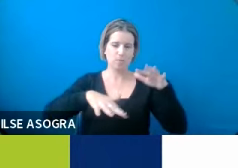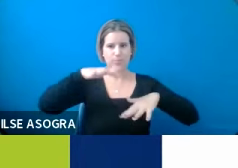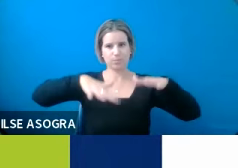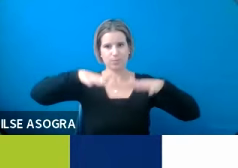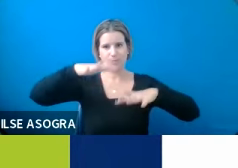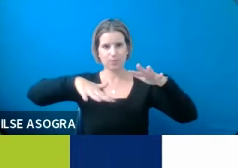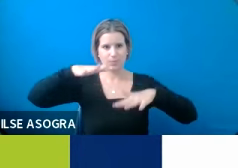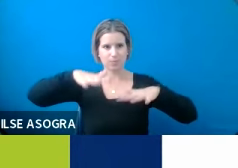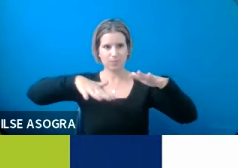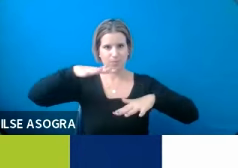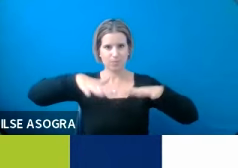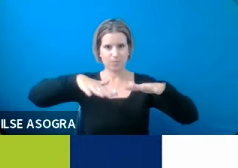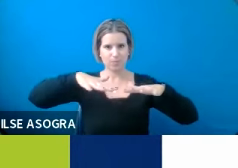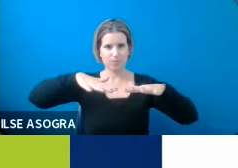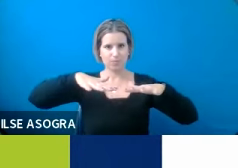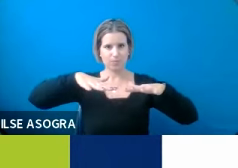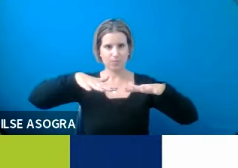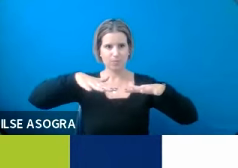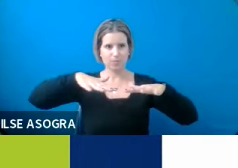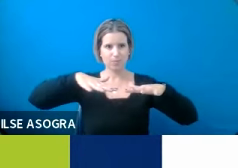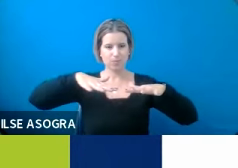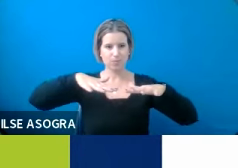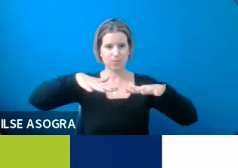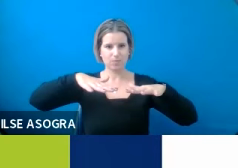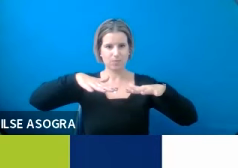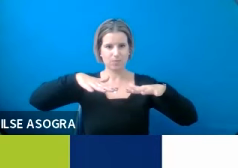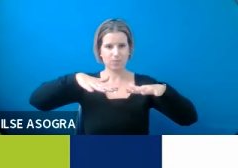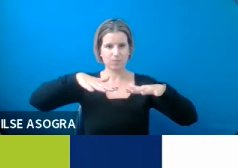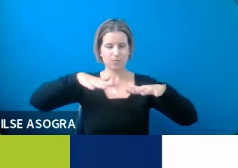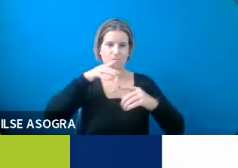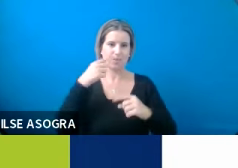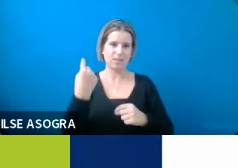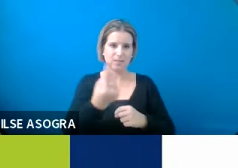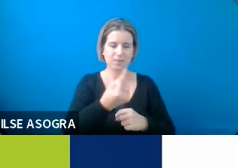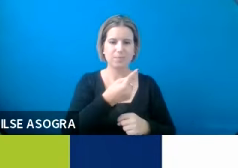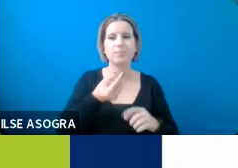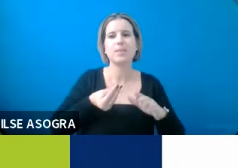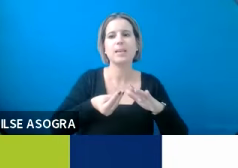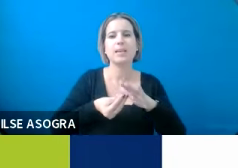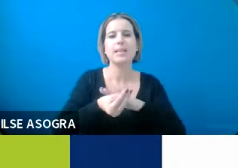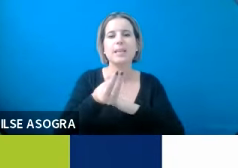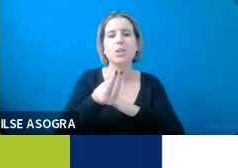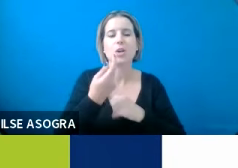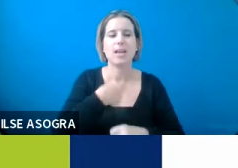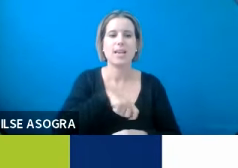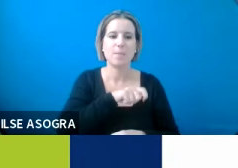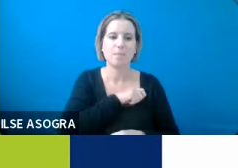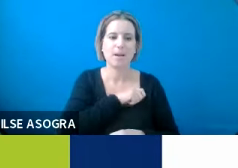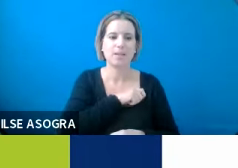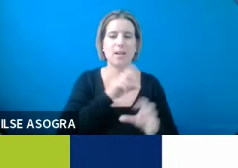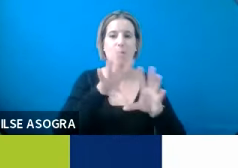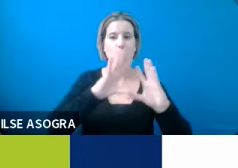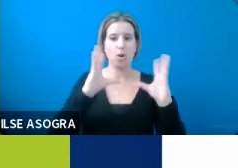pero se habla de la incidencia de uno de cada 68 de cada 60 niños nacidos en España bueno en el mundo